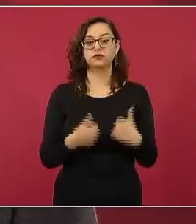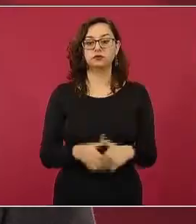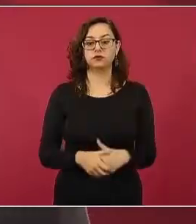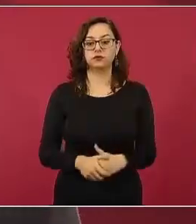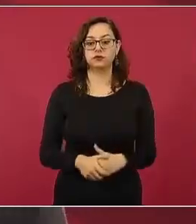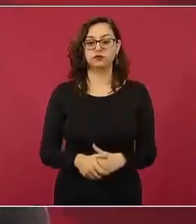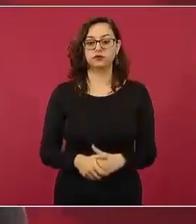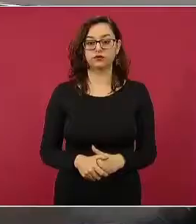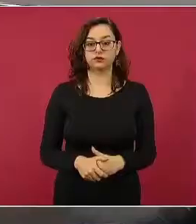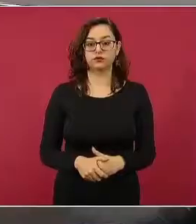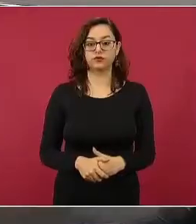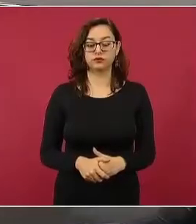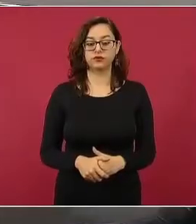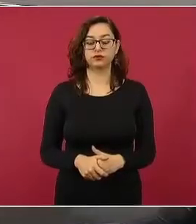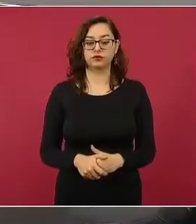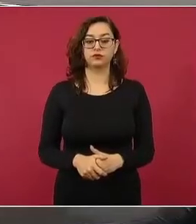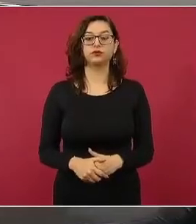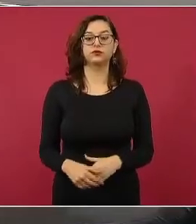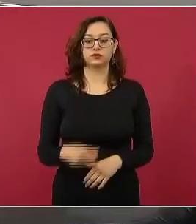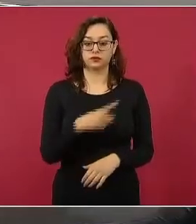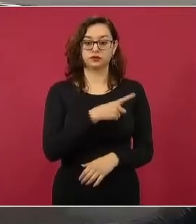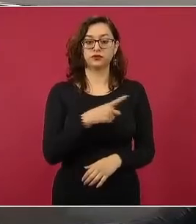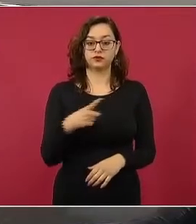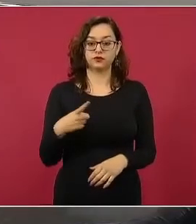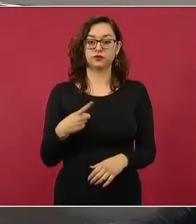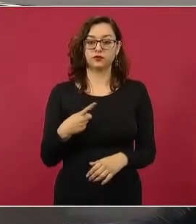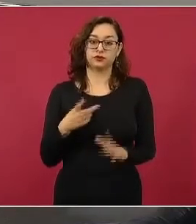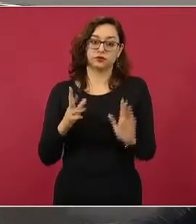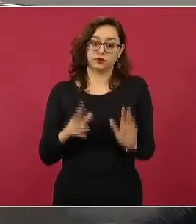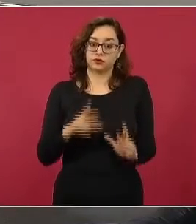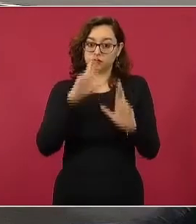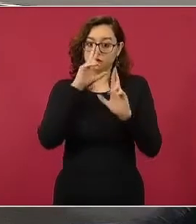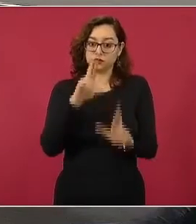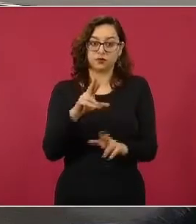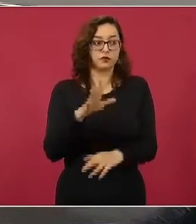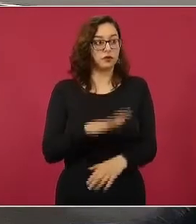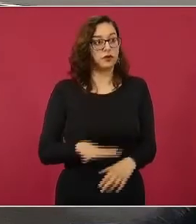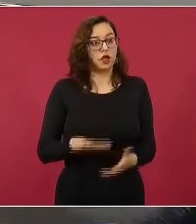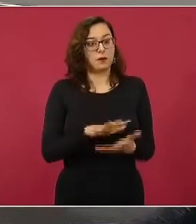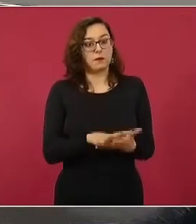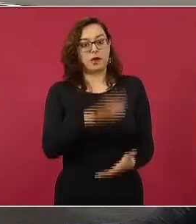a votar. Es donde haya señal.